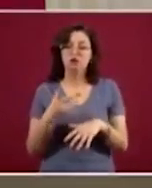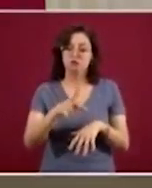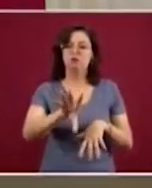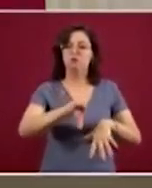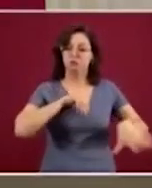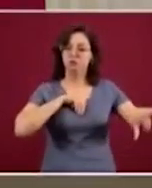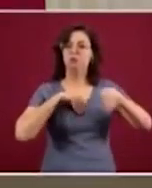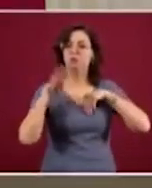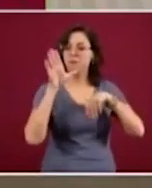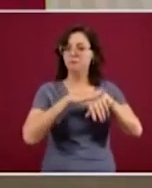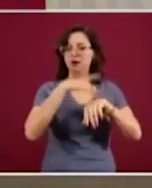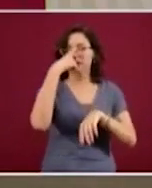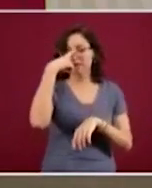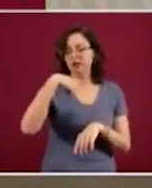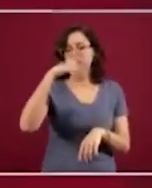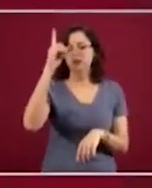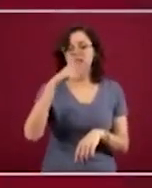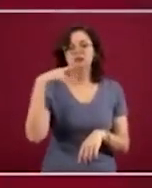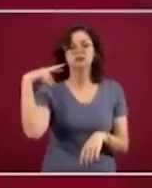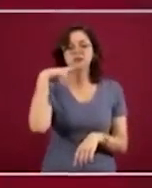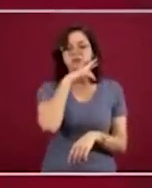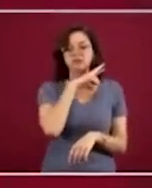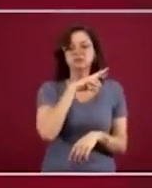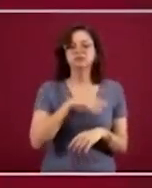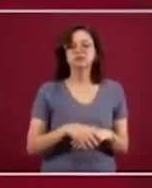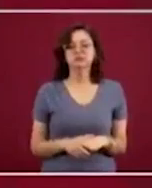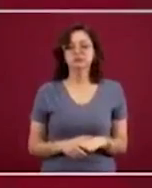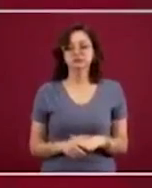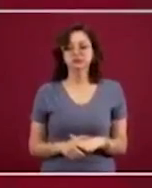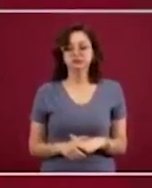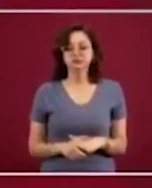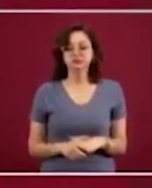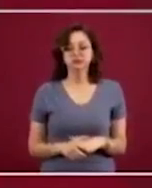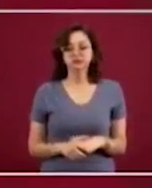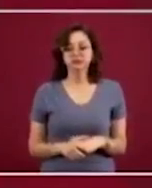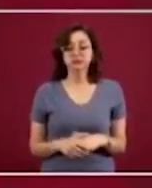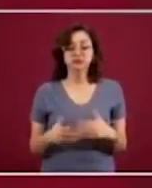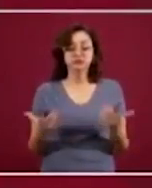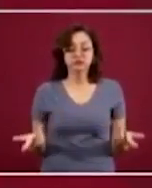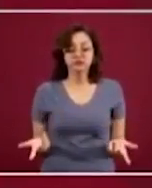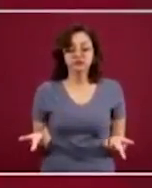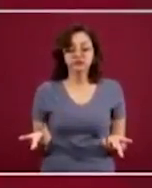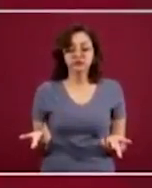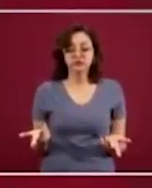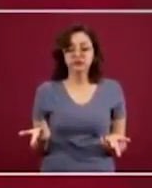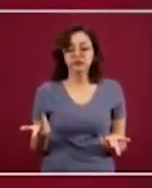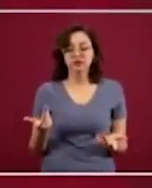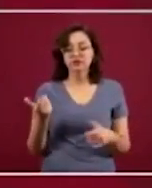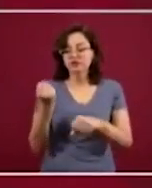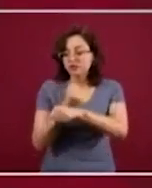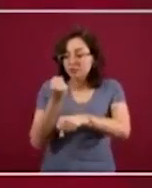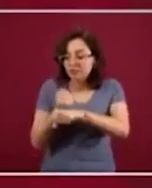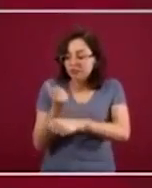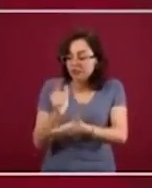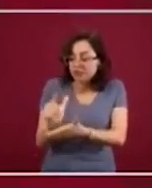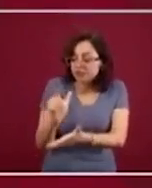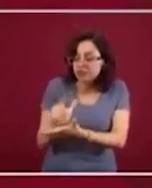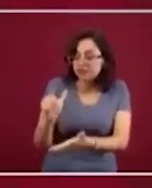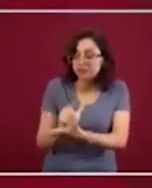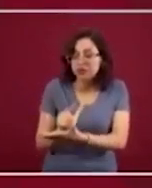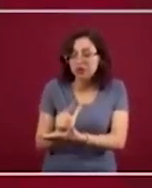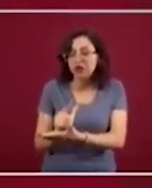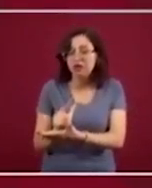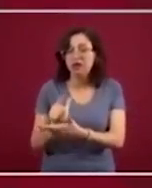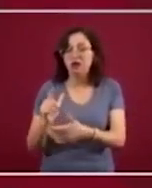no debemos también confundir no hay ninguna recomendación específica de limpiar los zapatos o ponerse